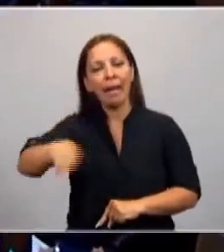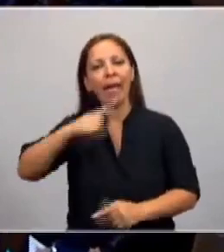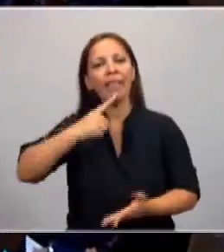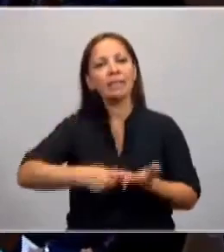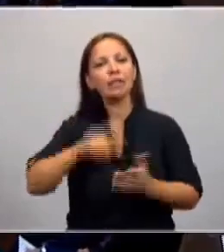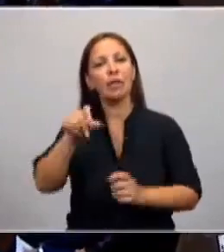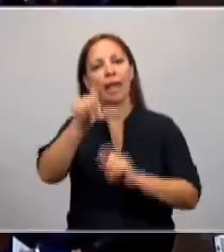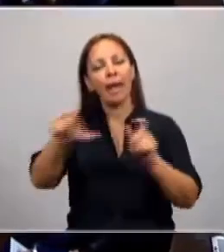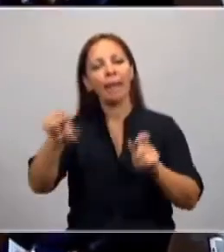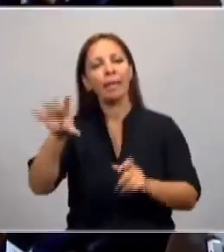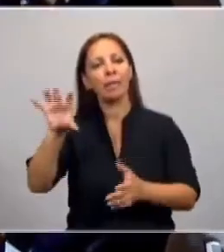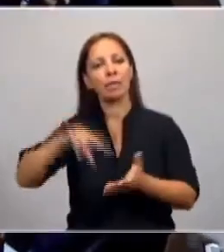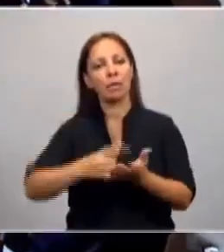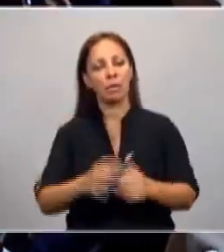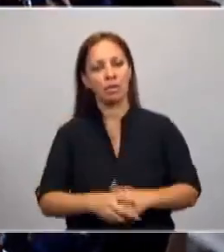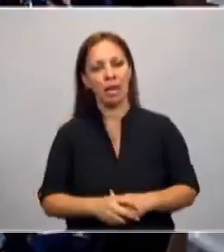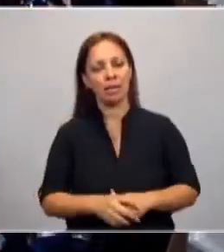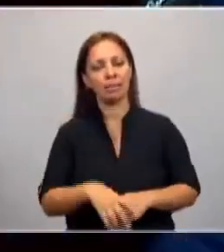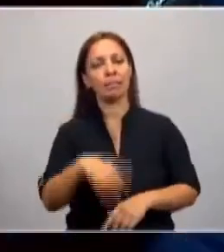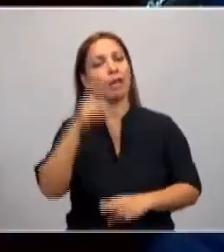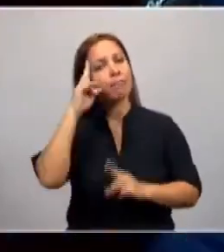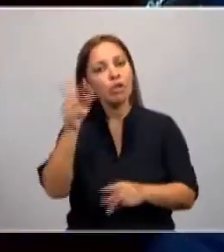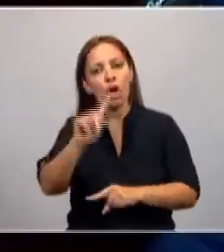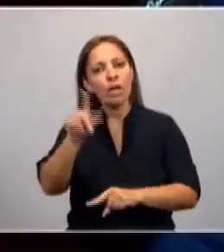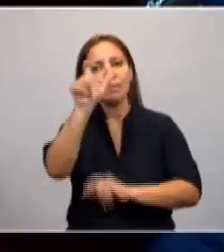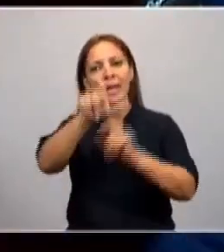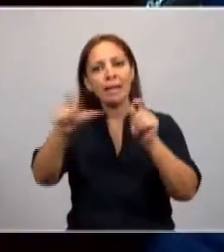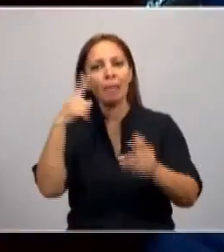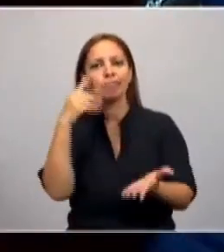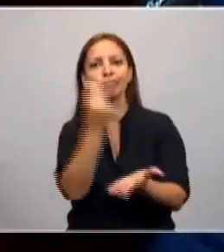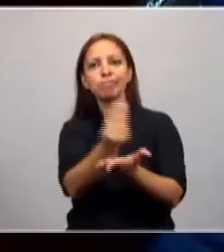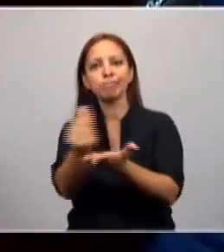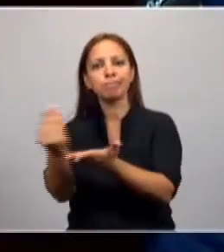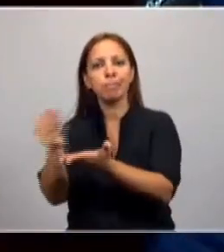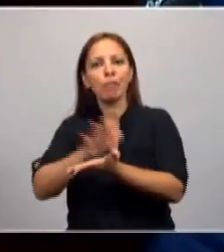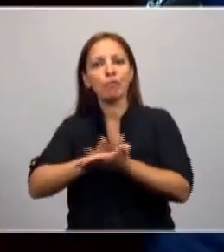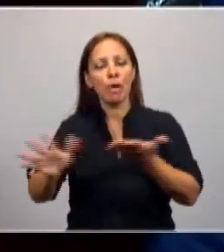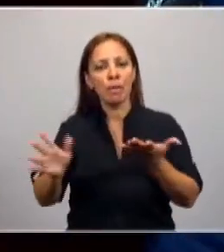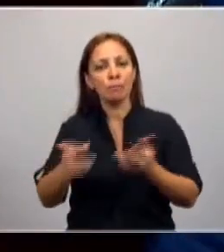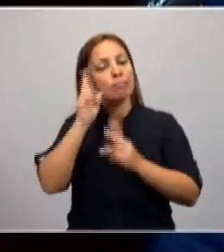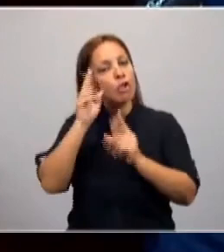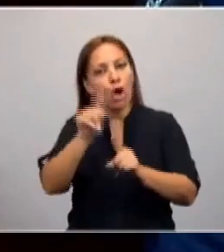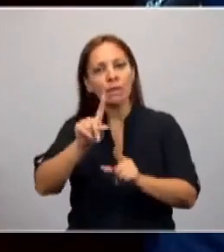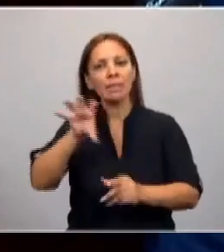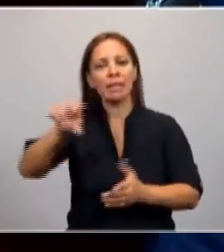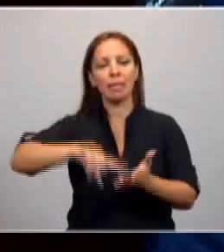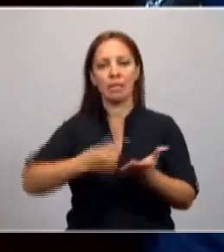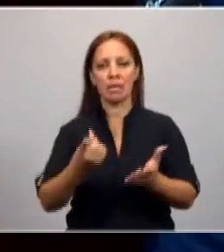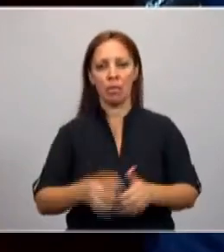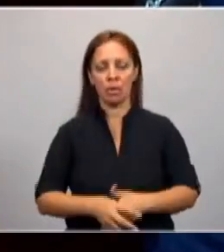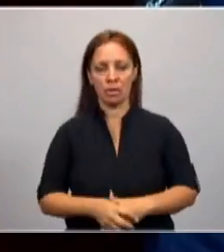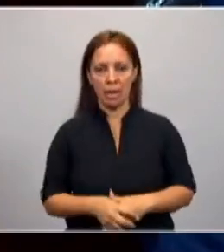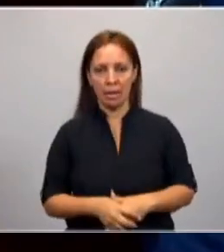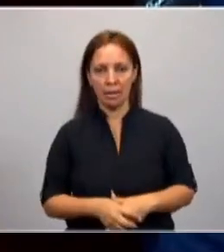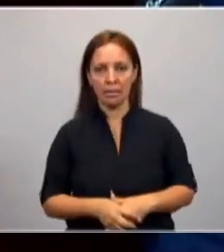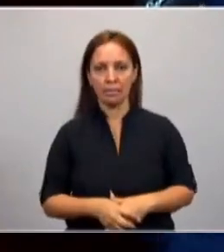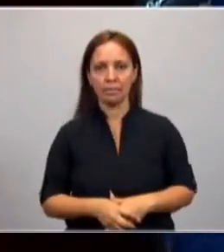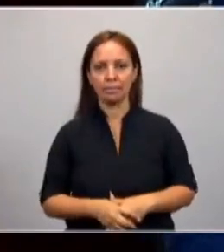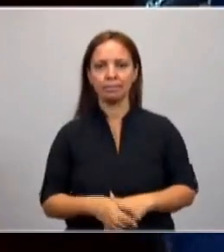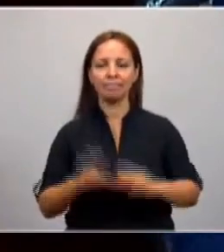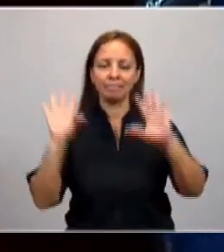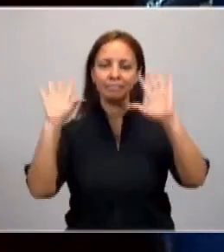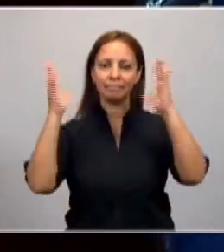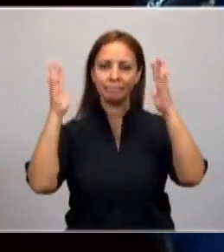no está respetando a sus representantes. Y por lo tanto, no está respetando a la provincia de Buenos Aires y a su pueblo.